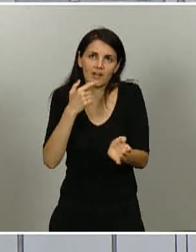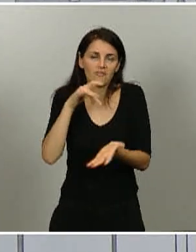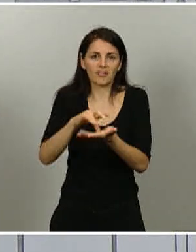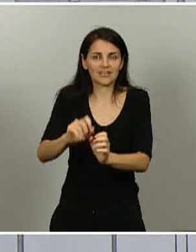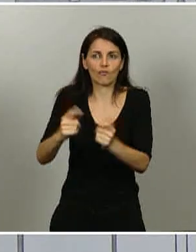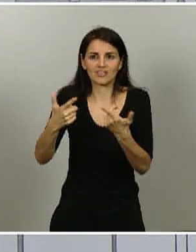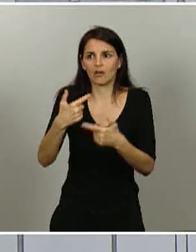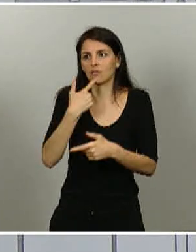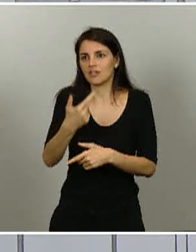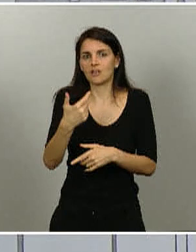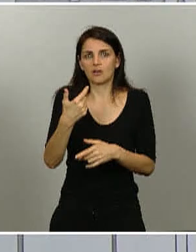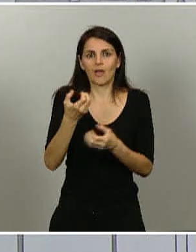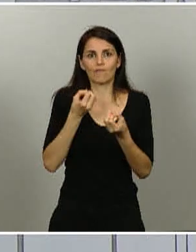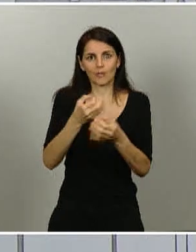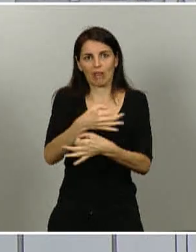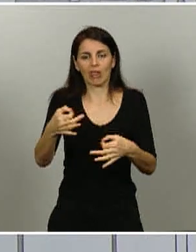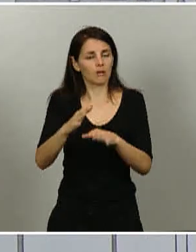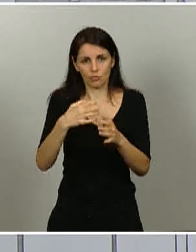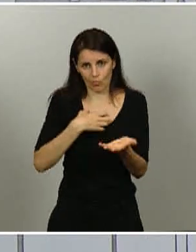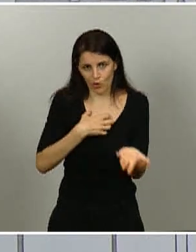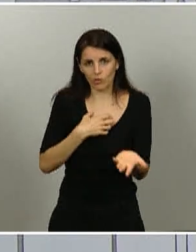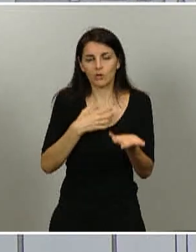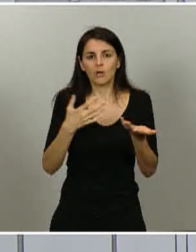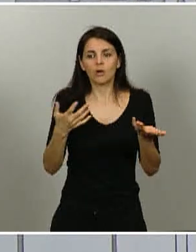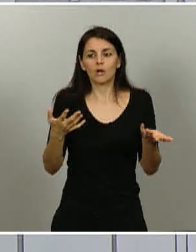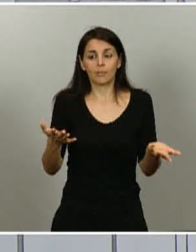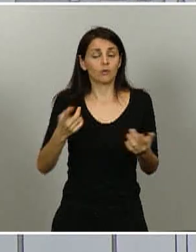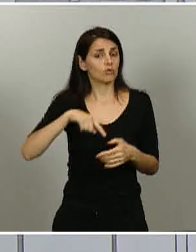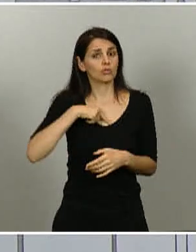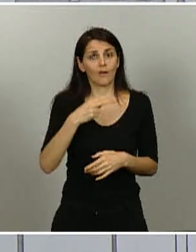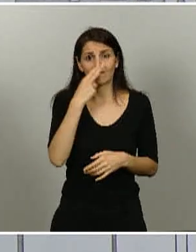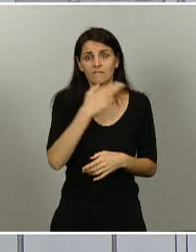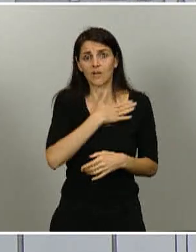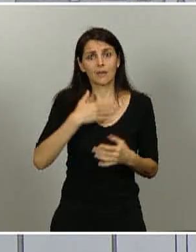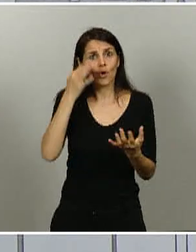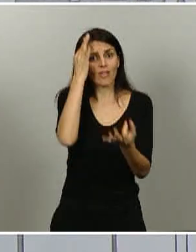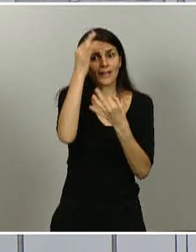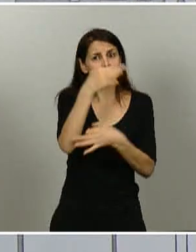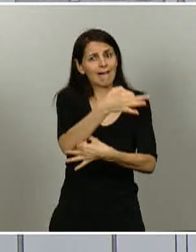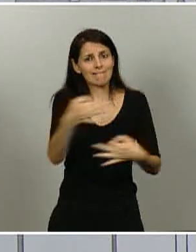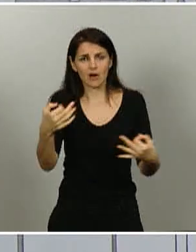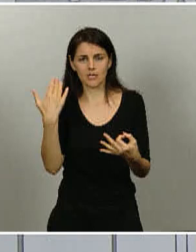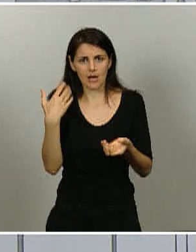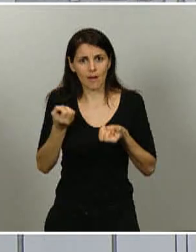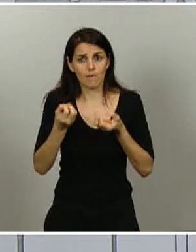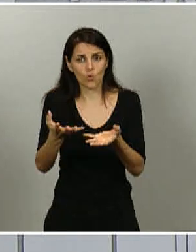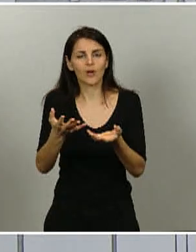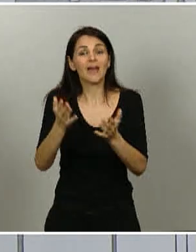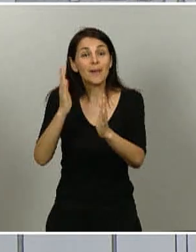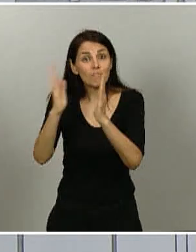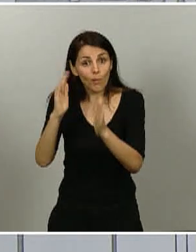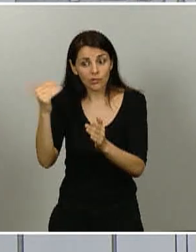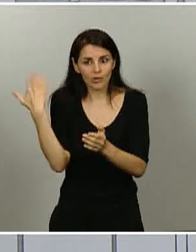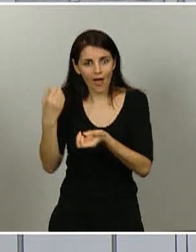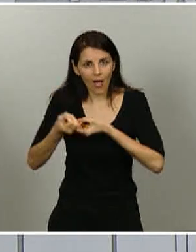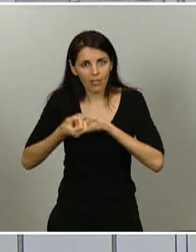Nosotros tenemos muchísimo interés en dar estos datos cuanto antes y cuando vayamos a dar los datos haremos una explicación lo más exhaustiva posible, no